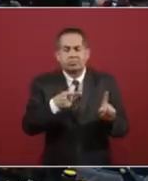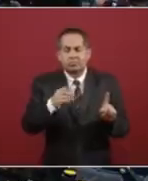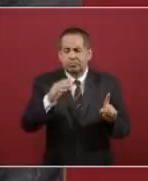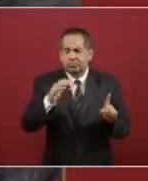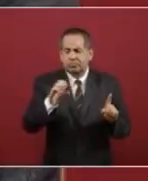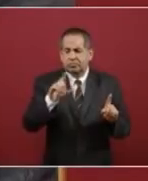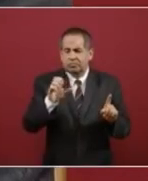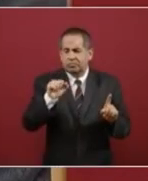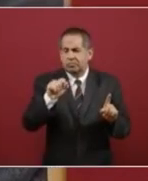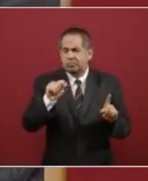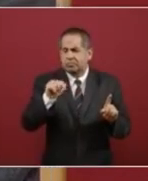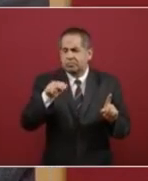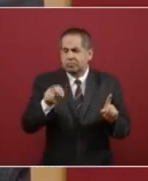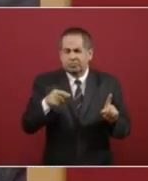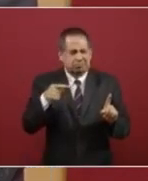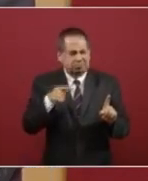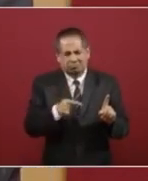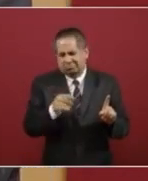Celestín,